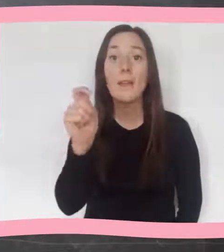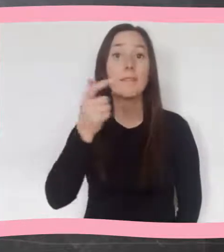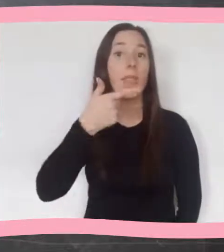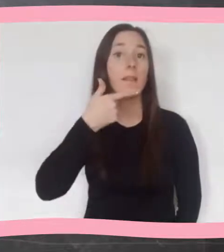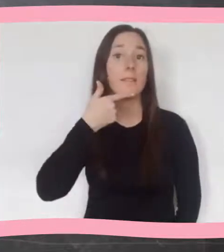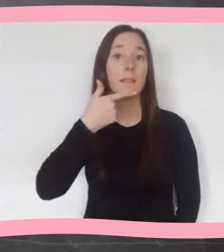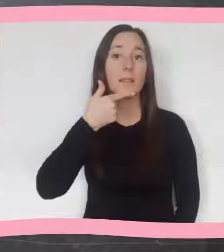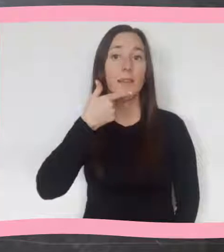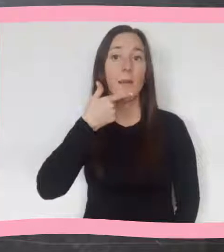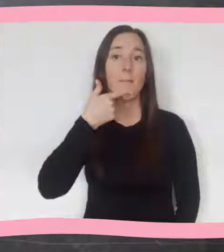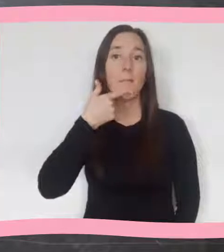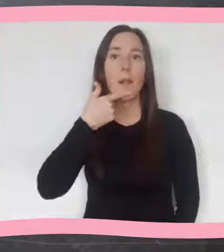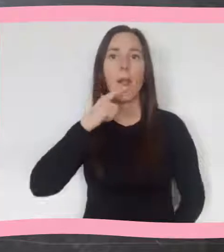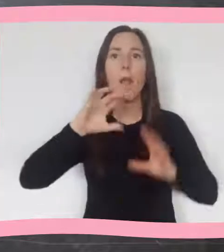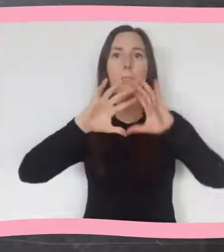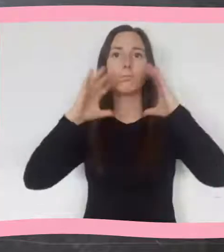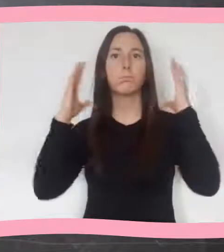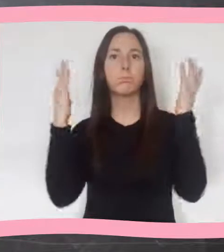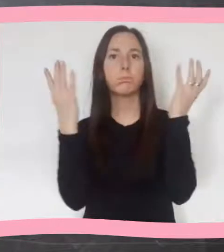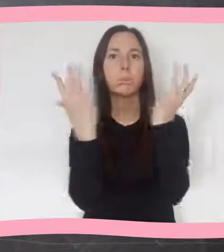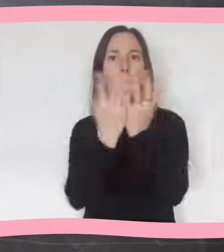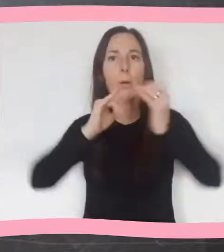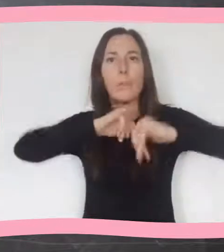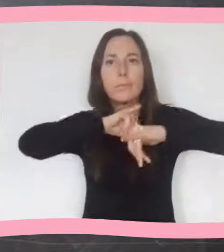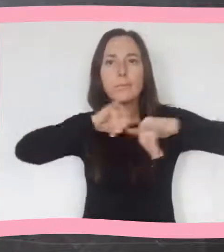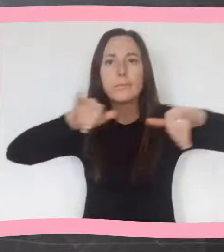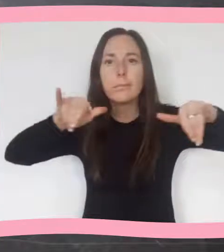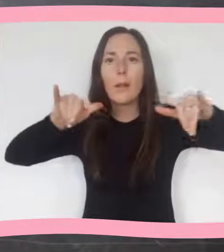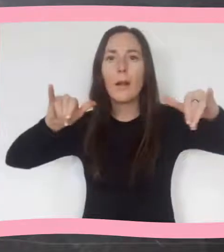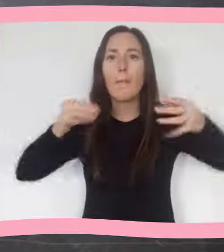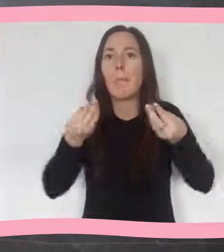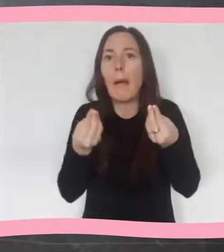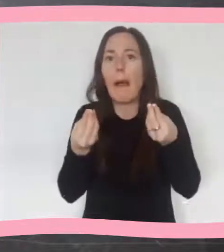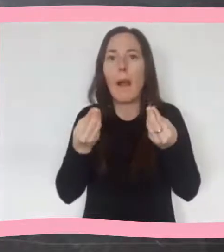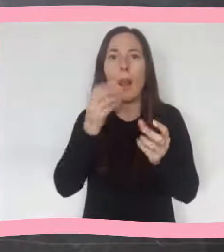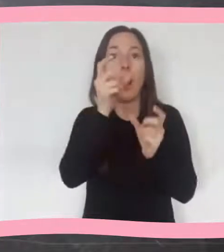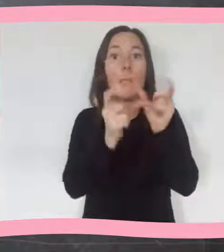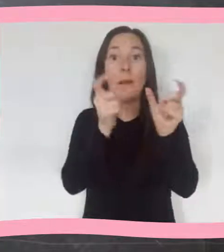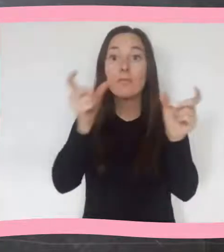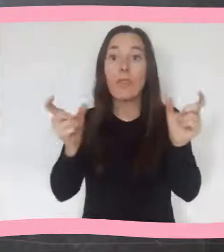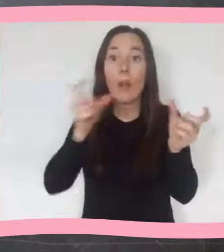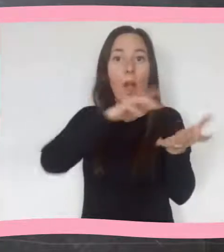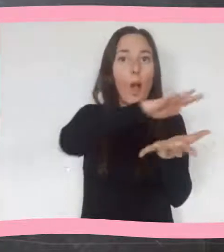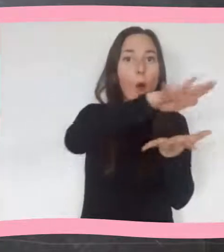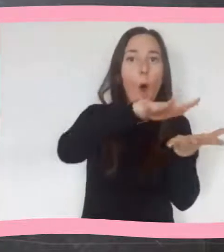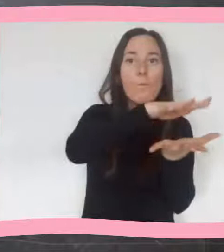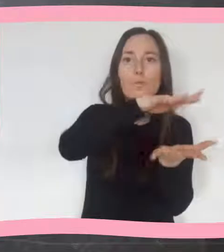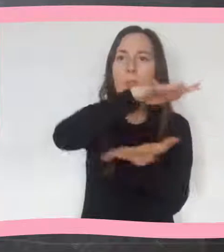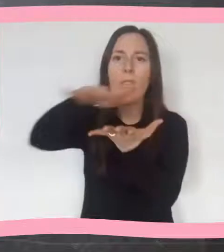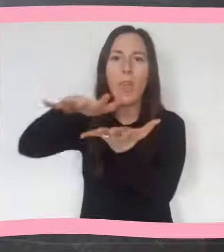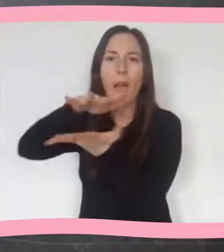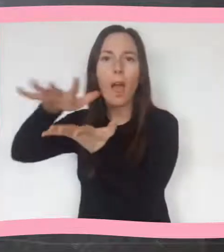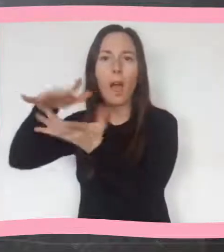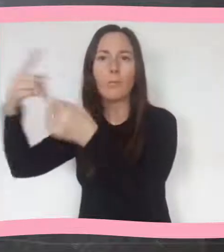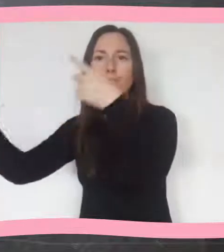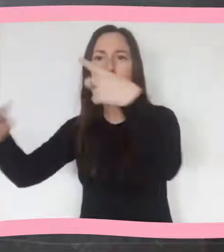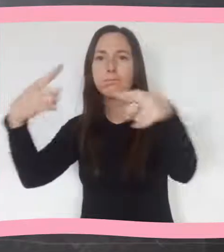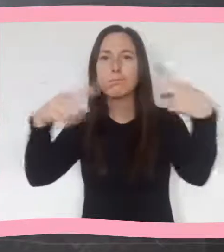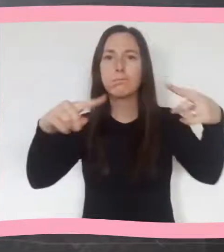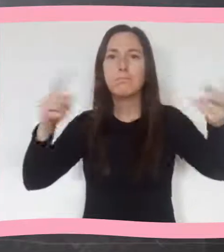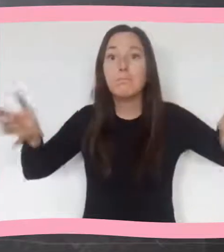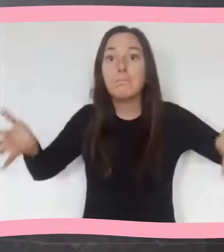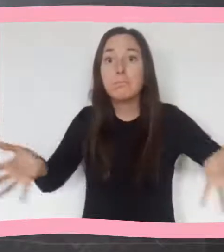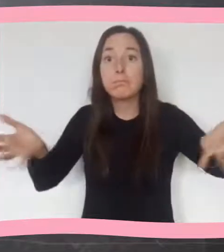Durante el mes de septiembre, se realiza la campaña mundial que inspira a las comunidades para que